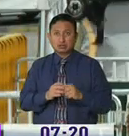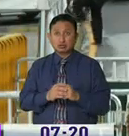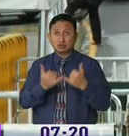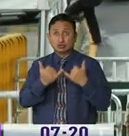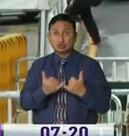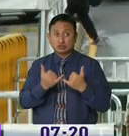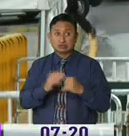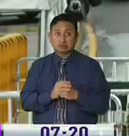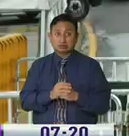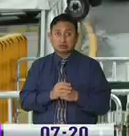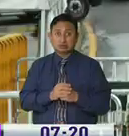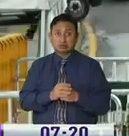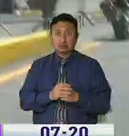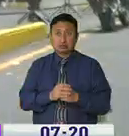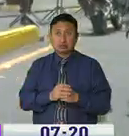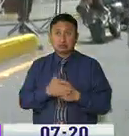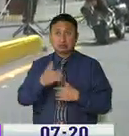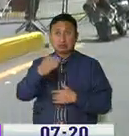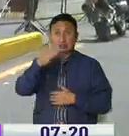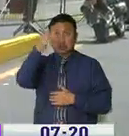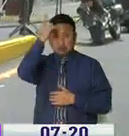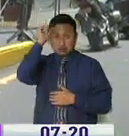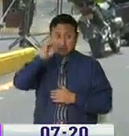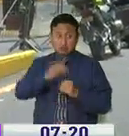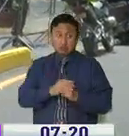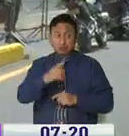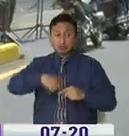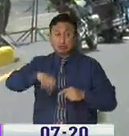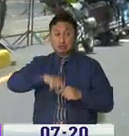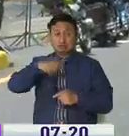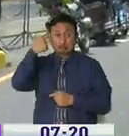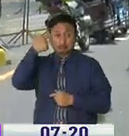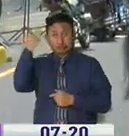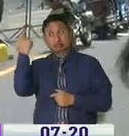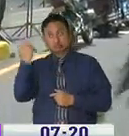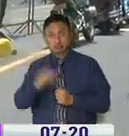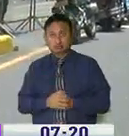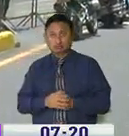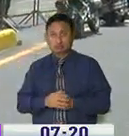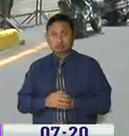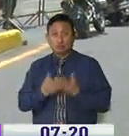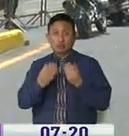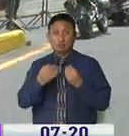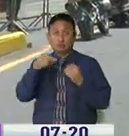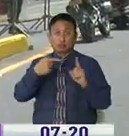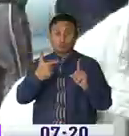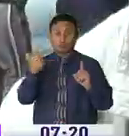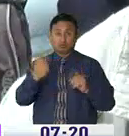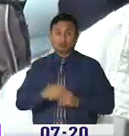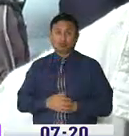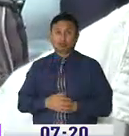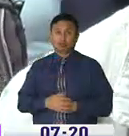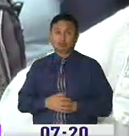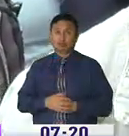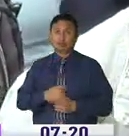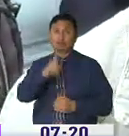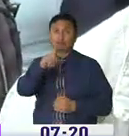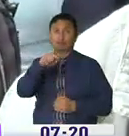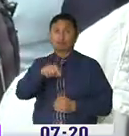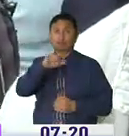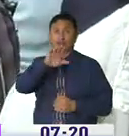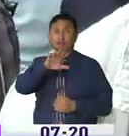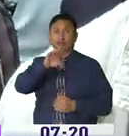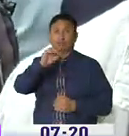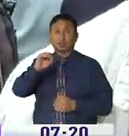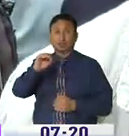evitar las deudas como los suicidios, sumado al gran número de homicidios en las trochas. Hay como 1.500 almacenes que han